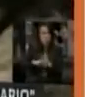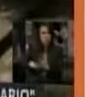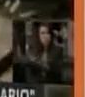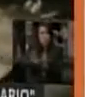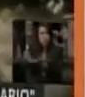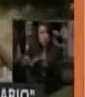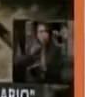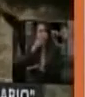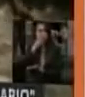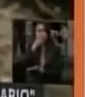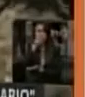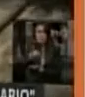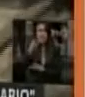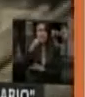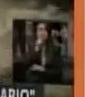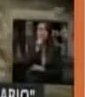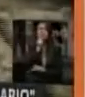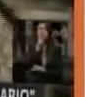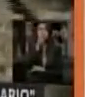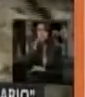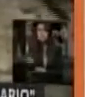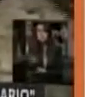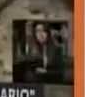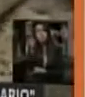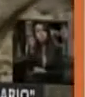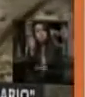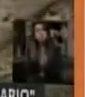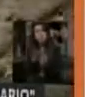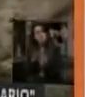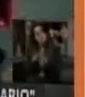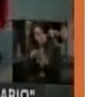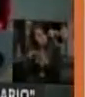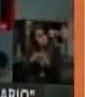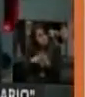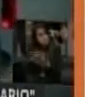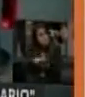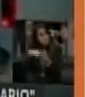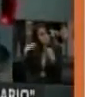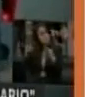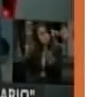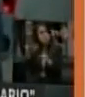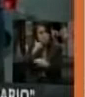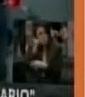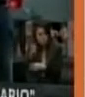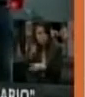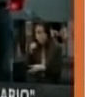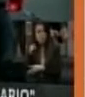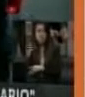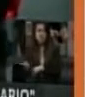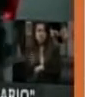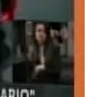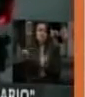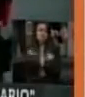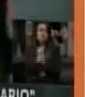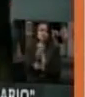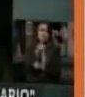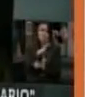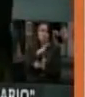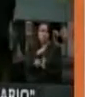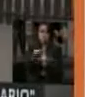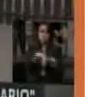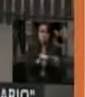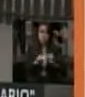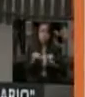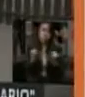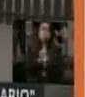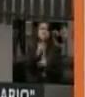Unidos, cuando son detenidas por otro tipo de crimen. Y esto es una parte muy importante del debate que se está dando ahora mismo, porque